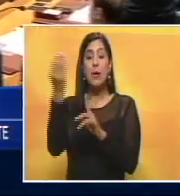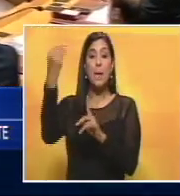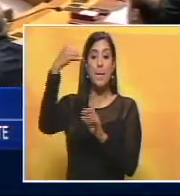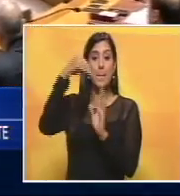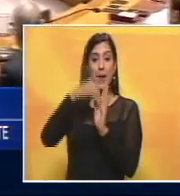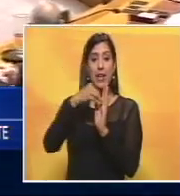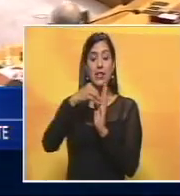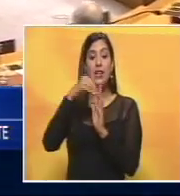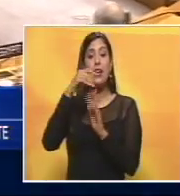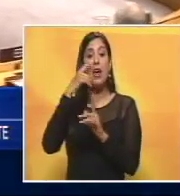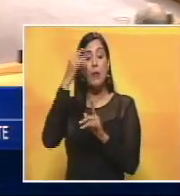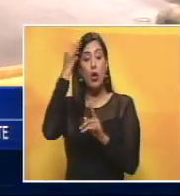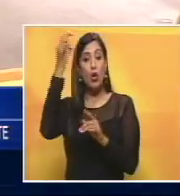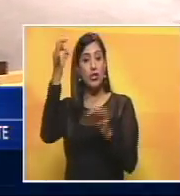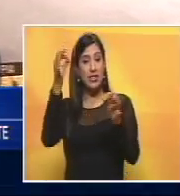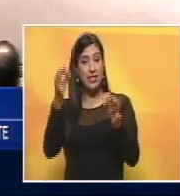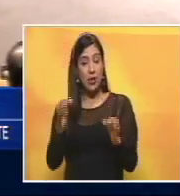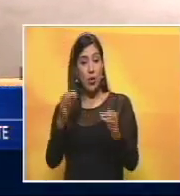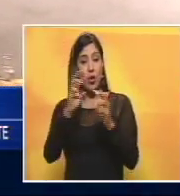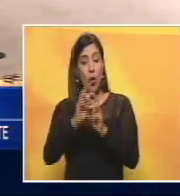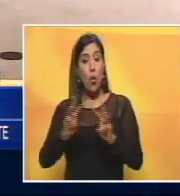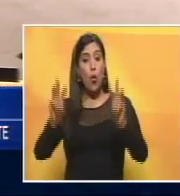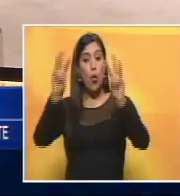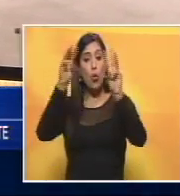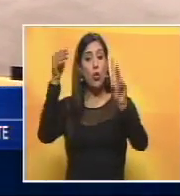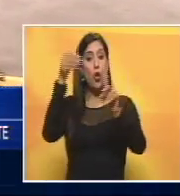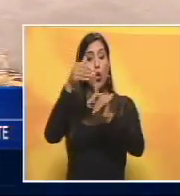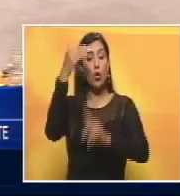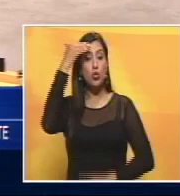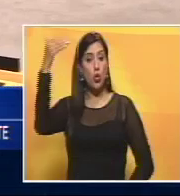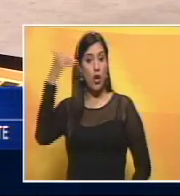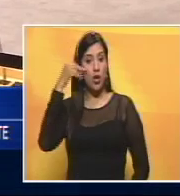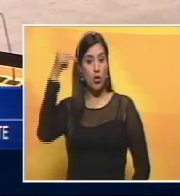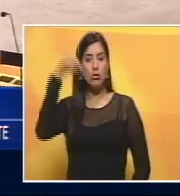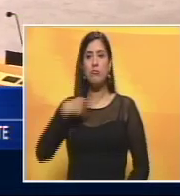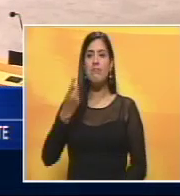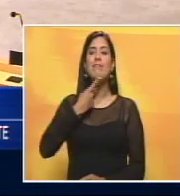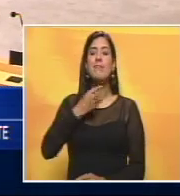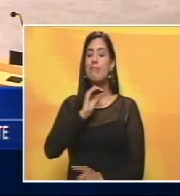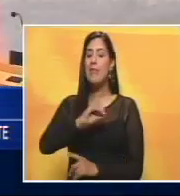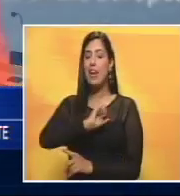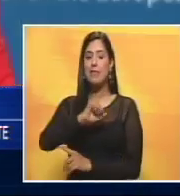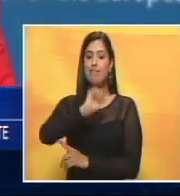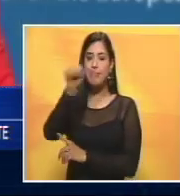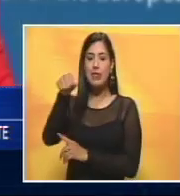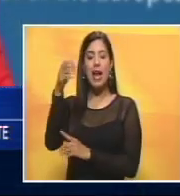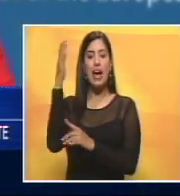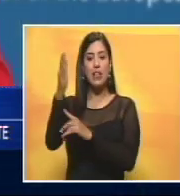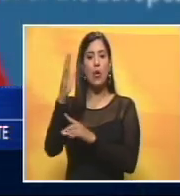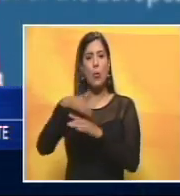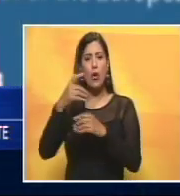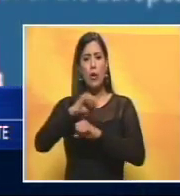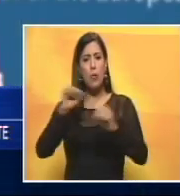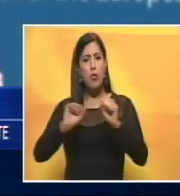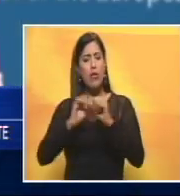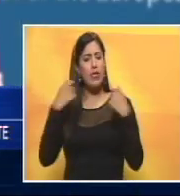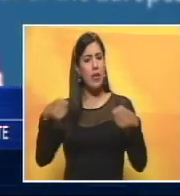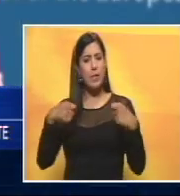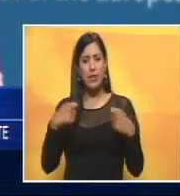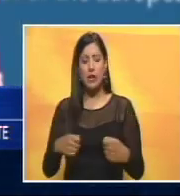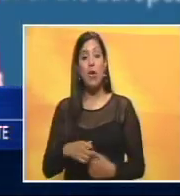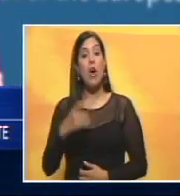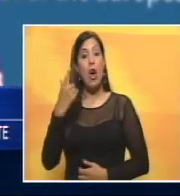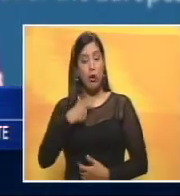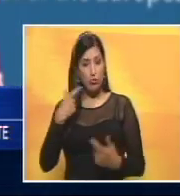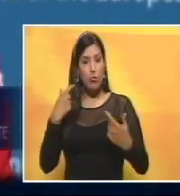adicionales a las del Consejo de Seguridad de la ONU contra Corea del Norte por su programa balístico y nuclear. Según